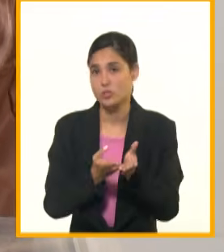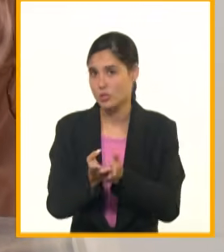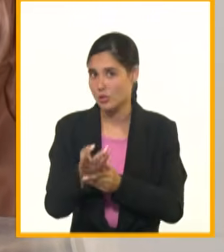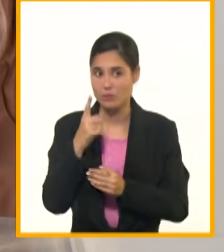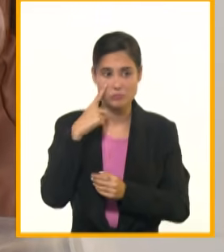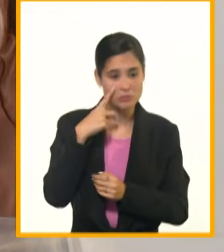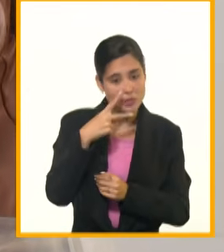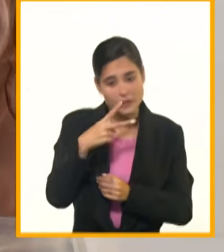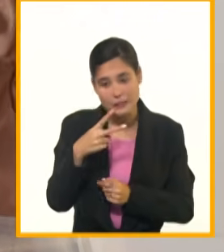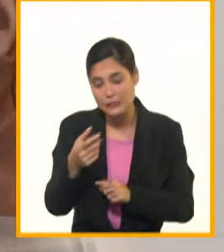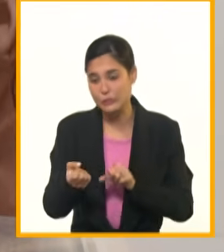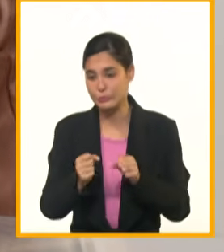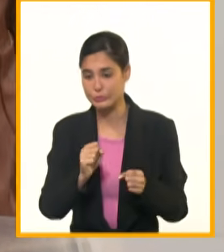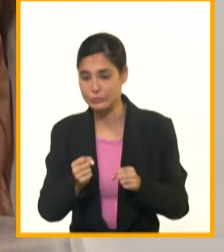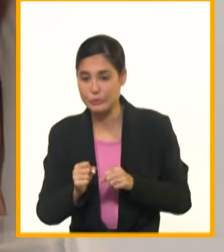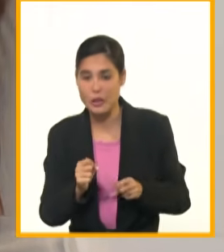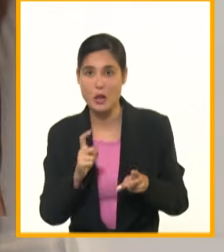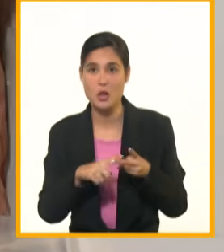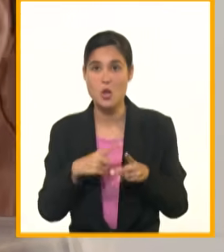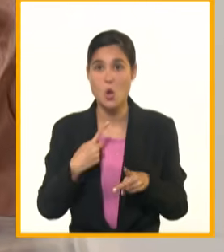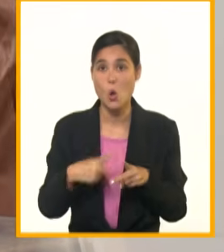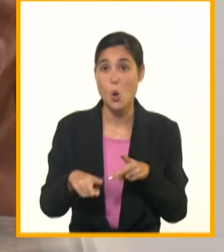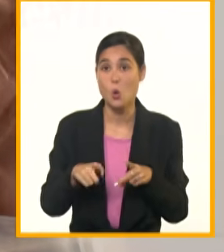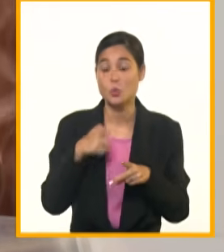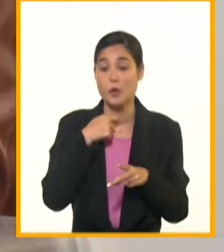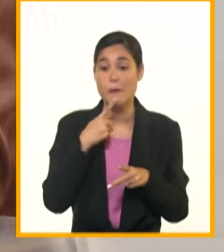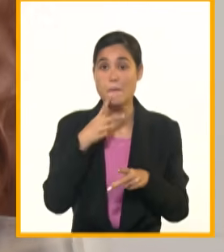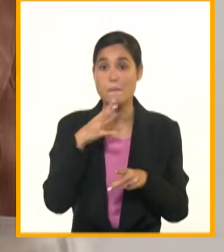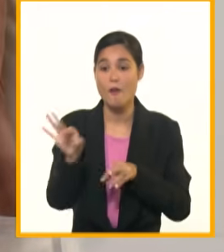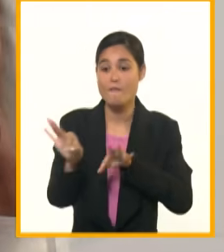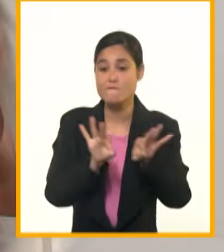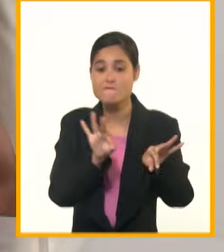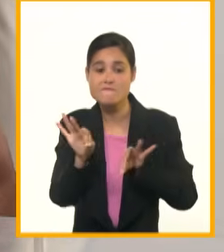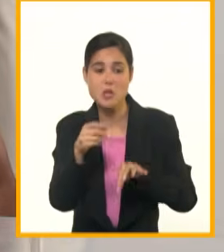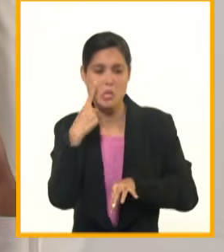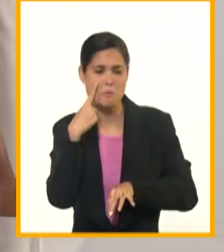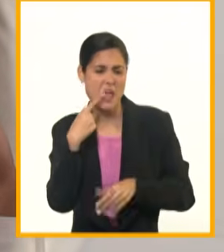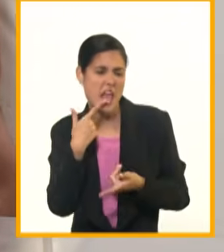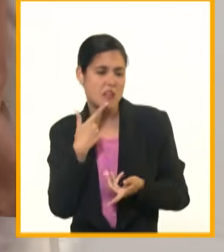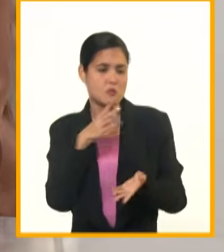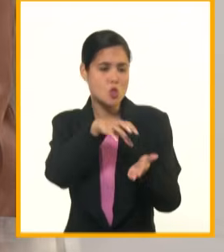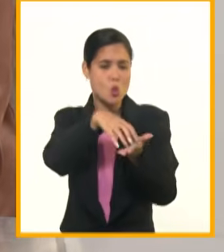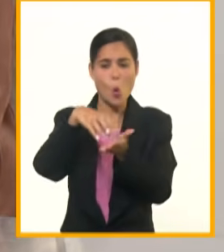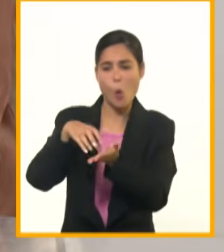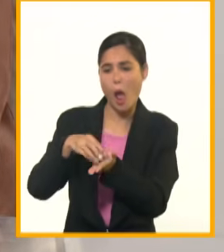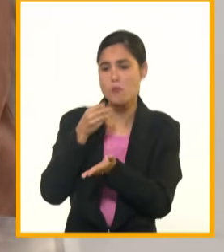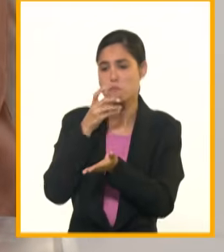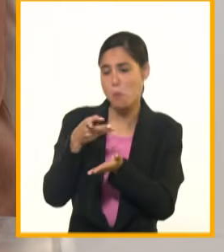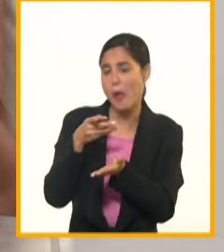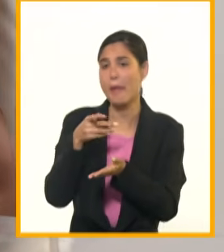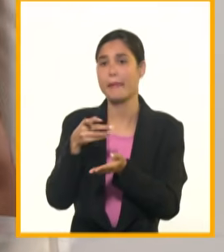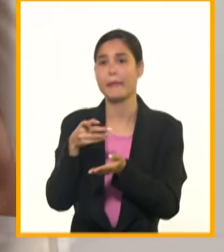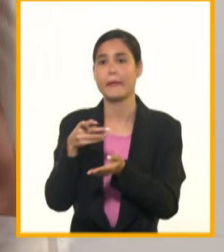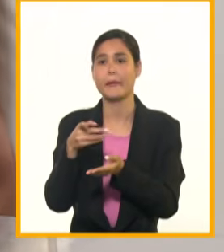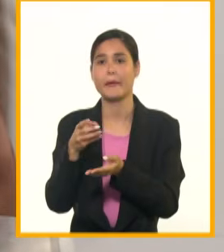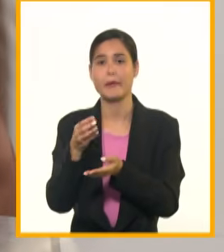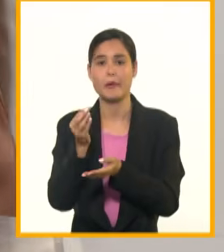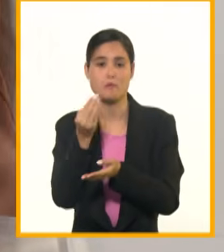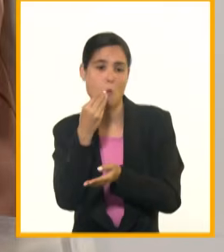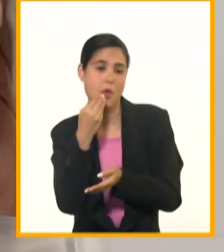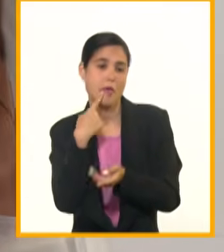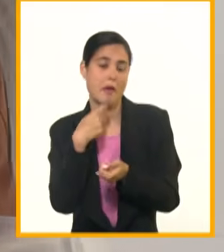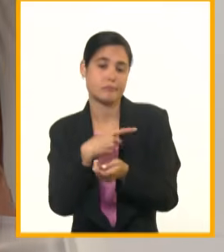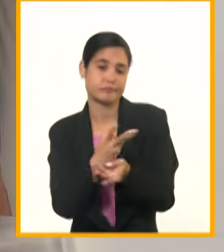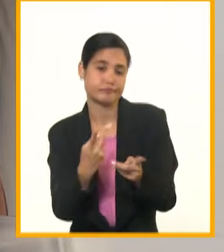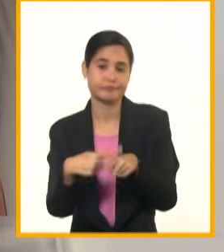aportes de los puntos de venta de la agricultura. Sí, no solo dejar los aportes, ya hablando de liquidez